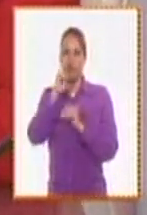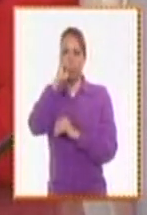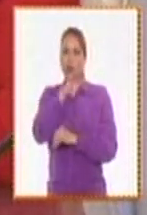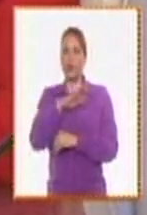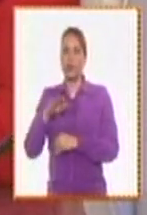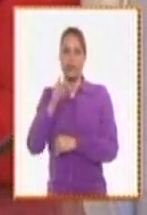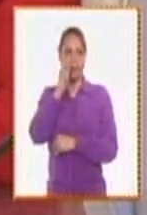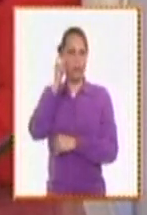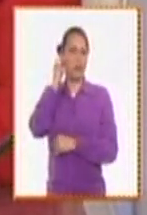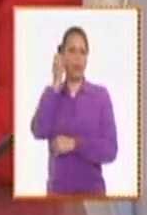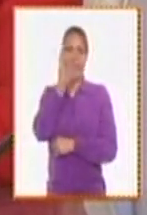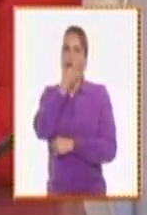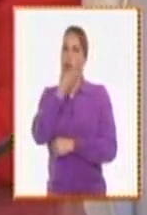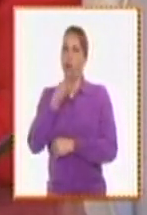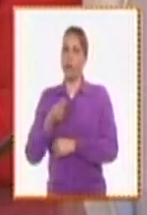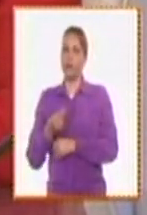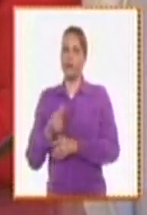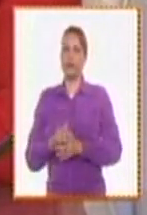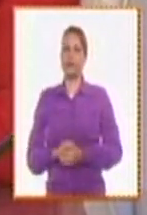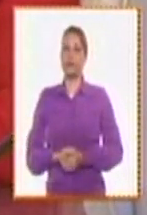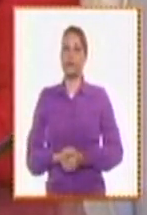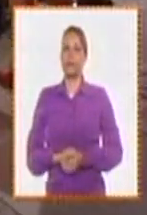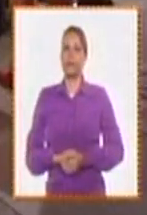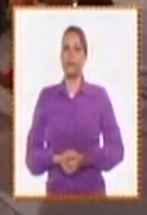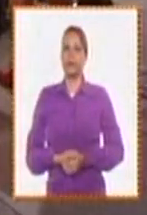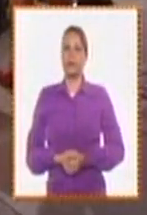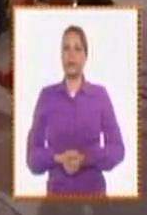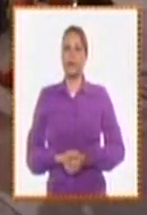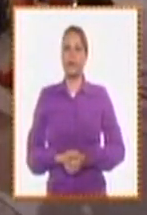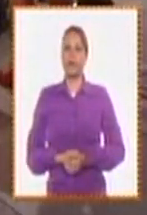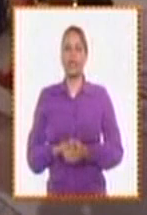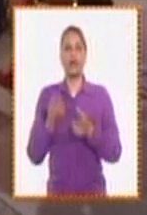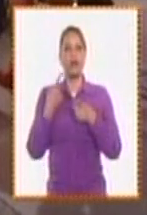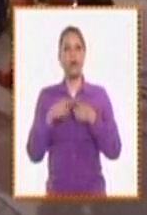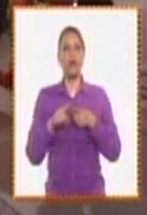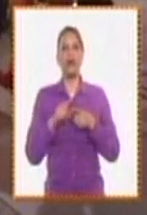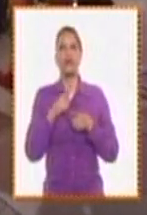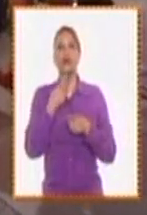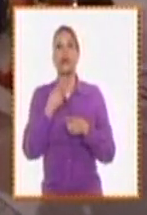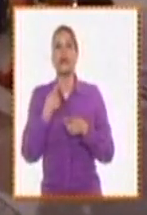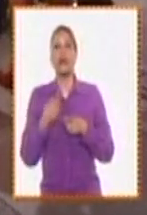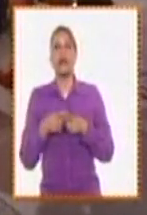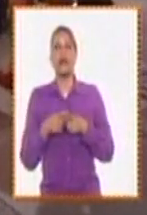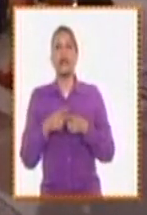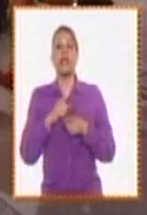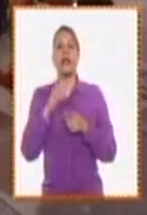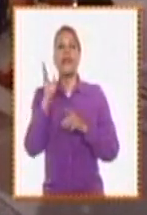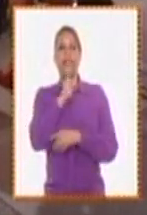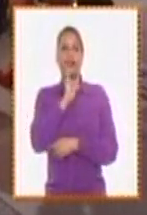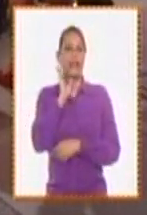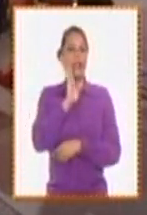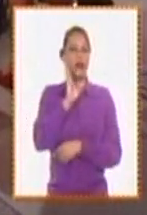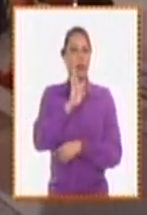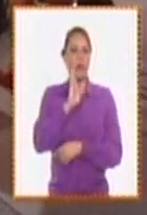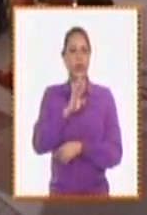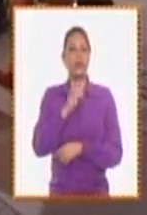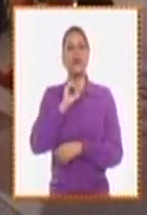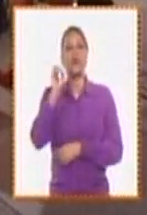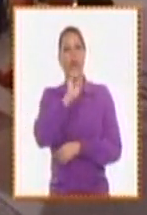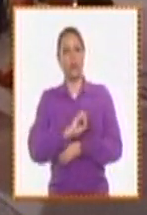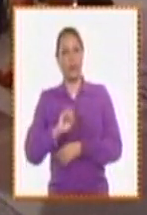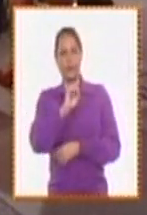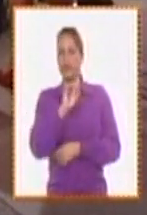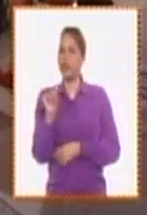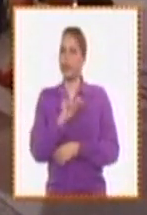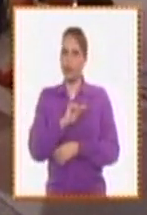y adolescentes. Si los hechos están vinculados al crimen organizado o a la delincuencia transnacional organizada, también